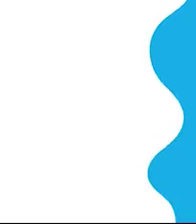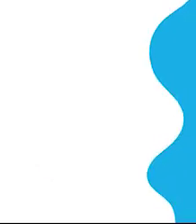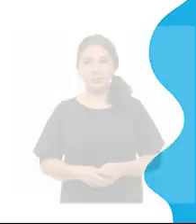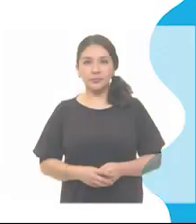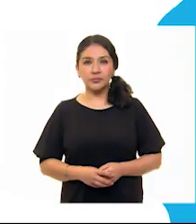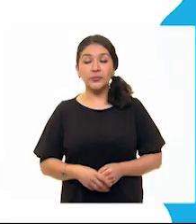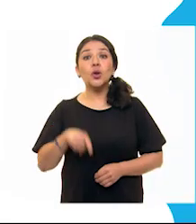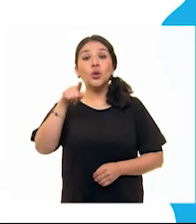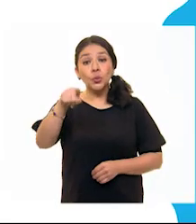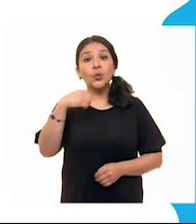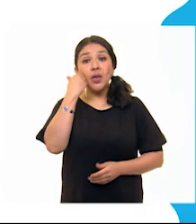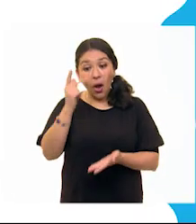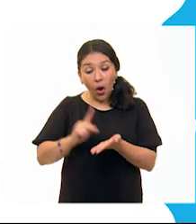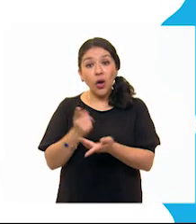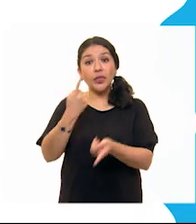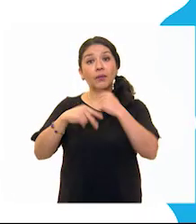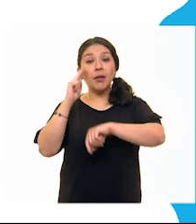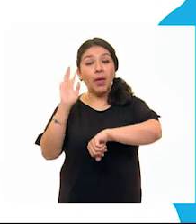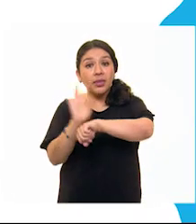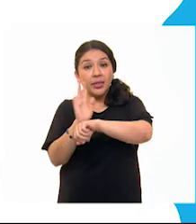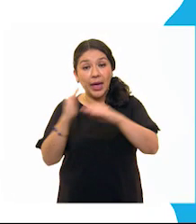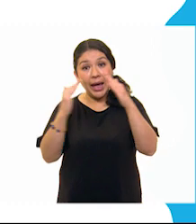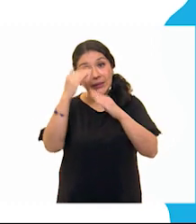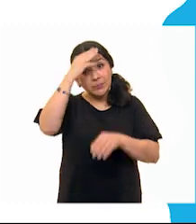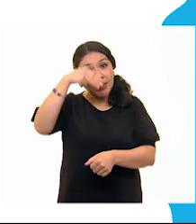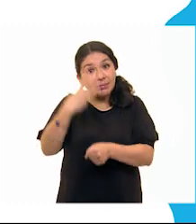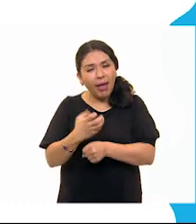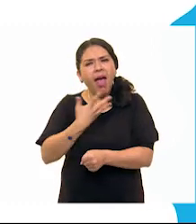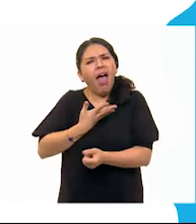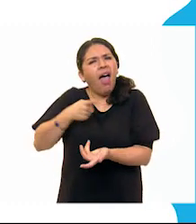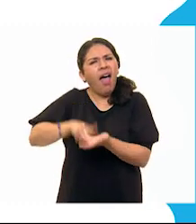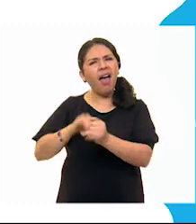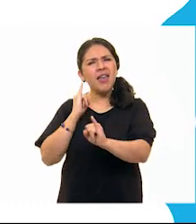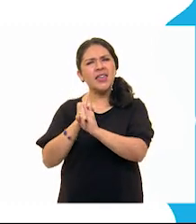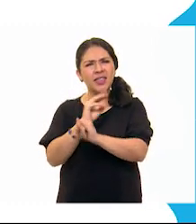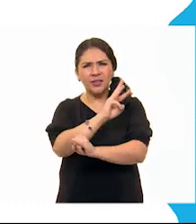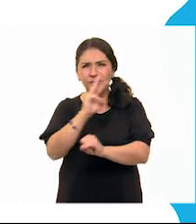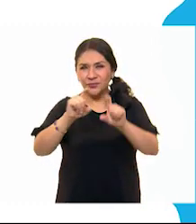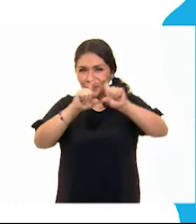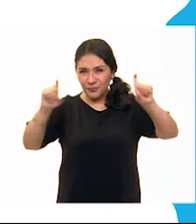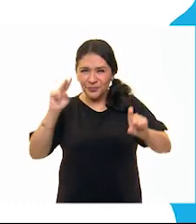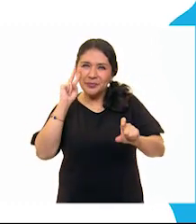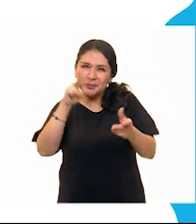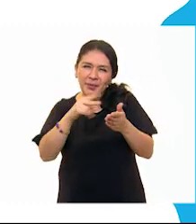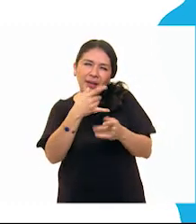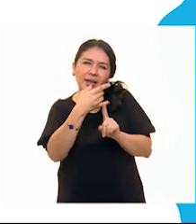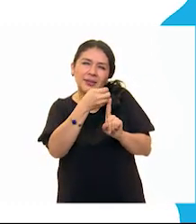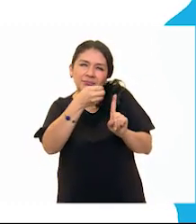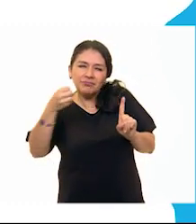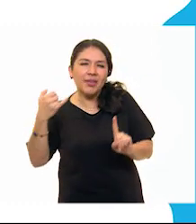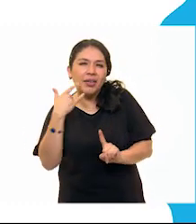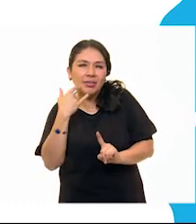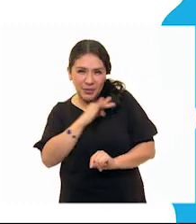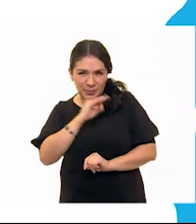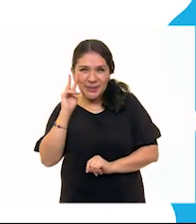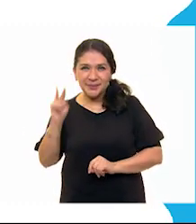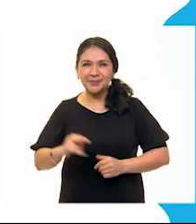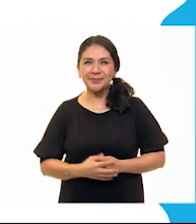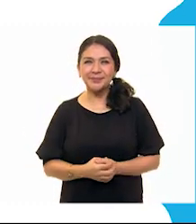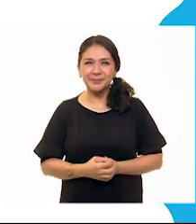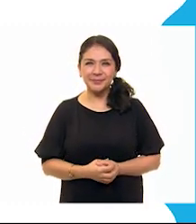Si quieres volver a ver los programas de Aprende en Casa, los puedes encontrar en la siguiente liga. Aprende en casa